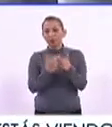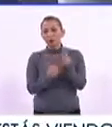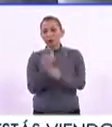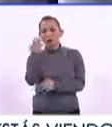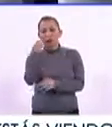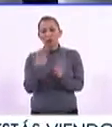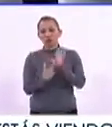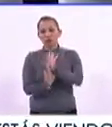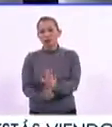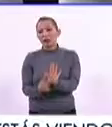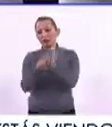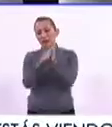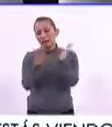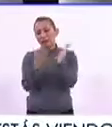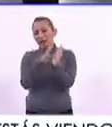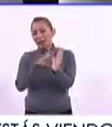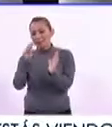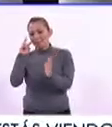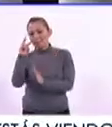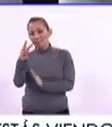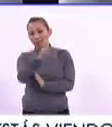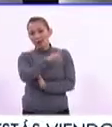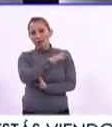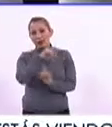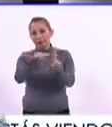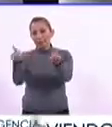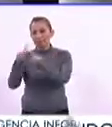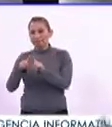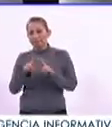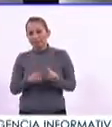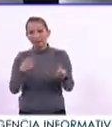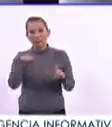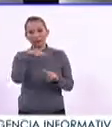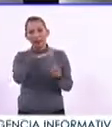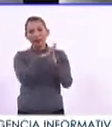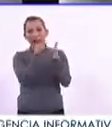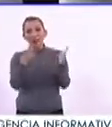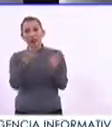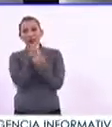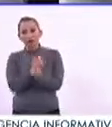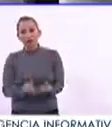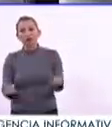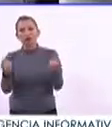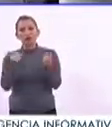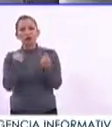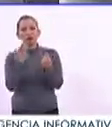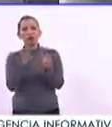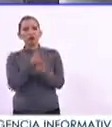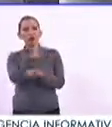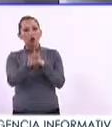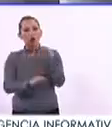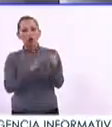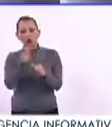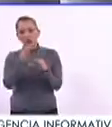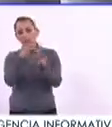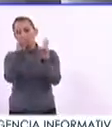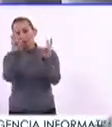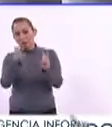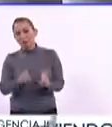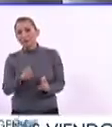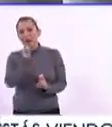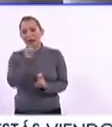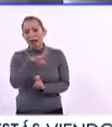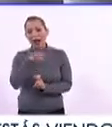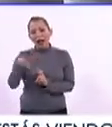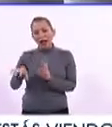León se ve reflejada en las publicaciones que aquí van a encontrar. Hay una diversidad, vamos desde la literatura infantil, por supuesto, pasando por todos los géneros literarios, pero